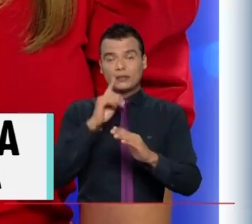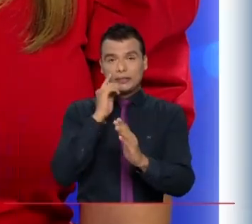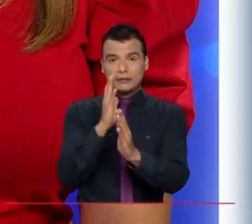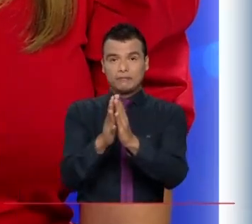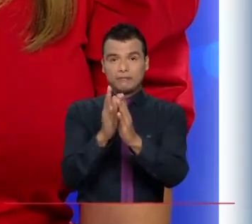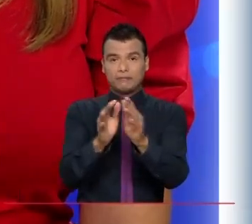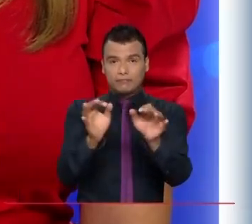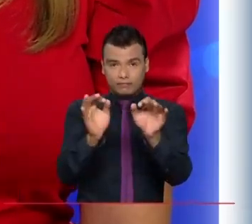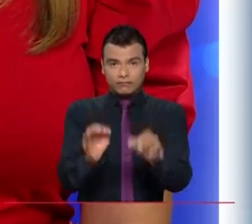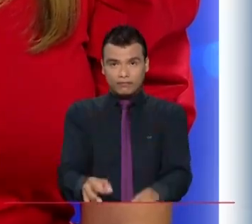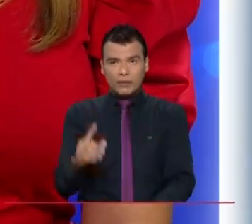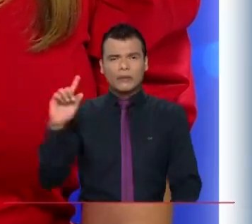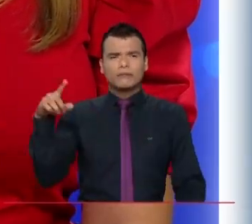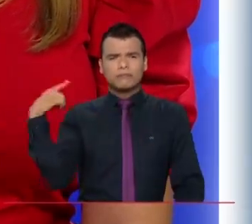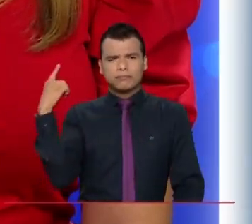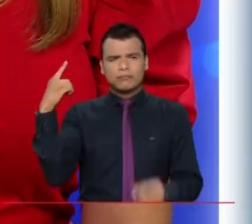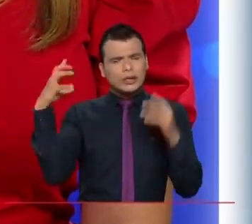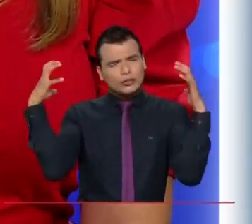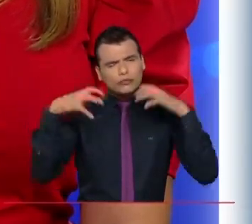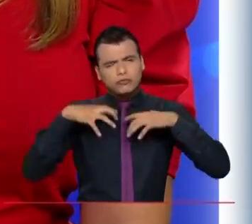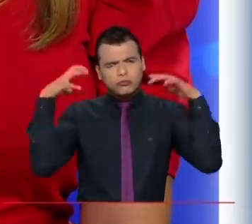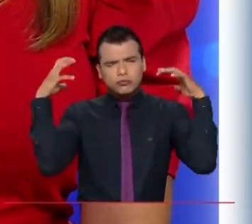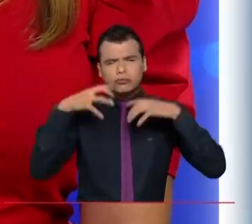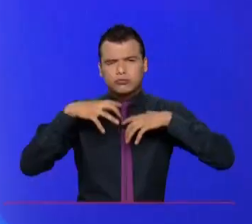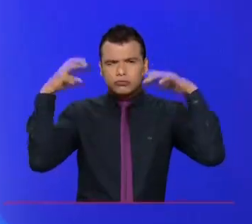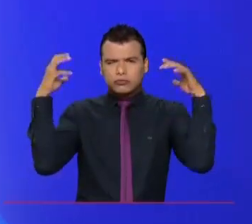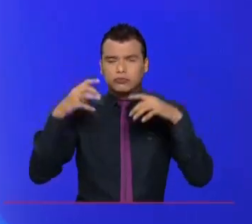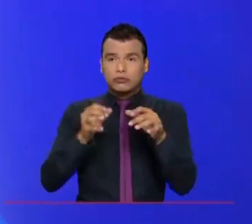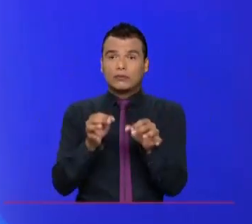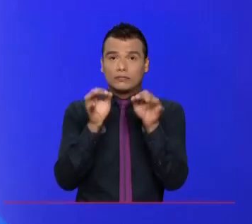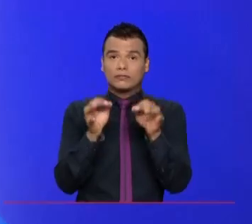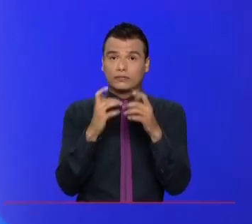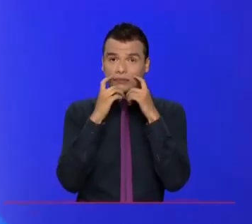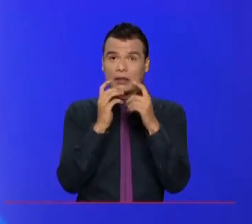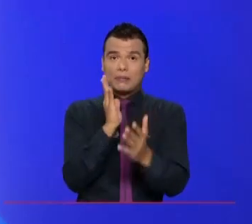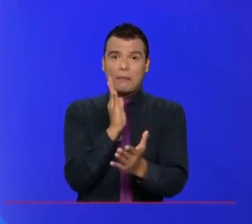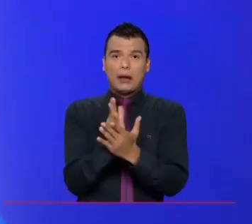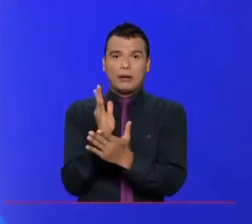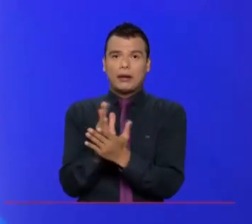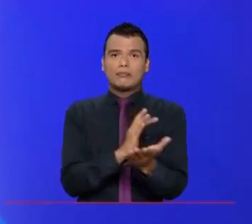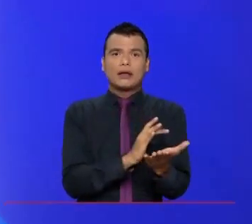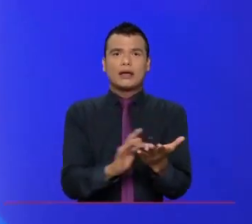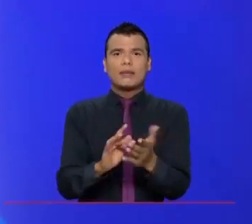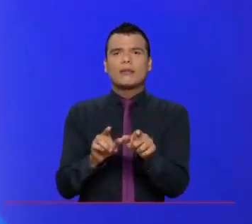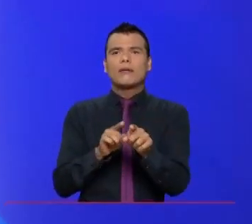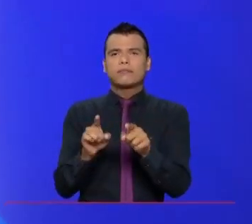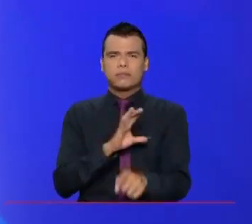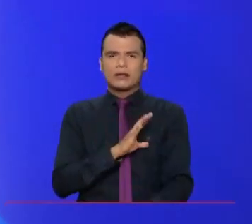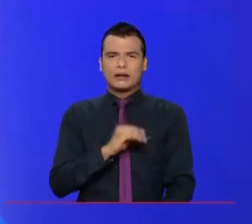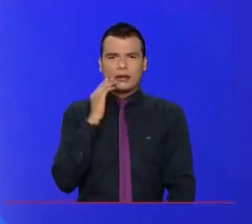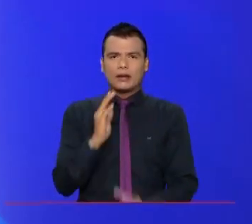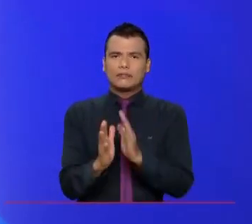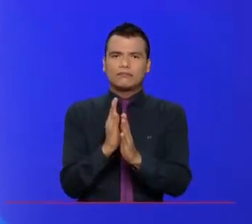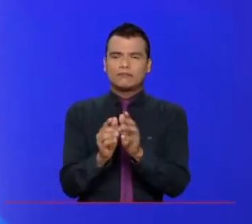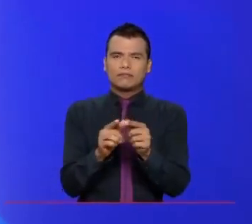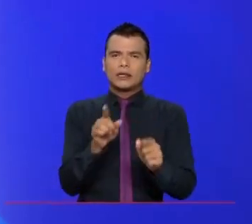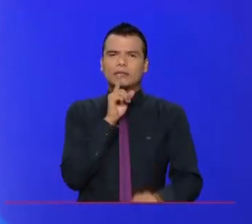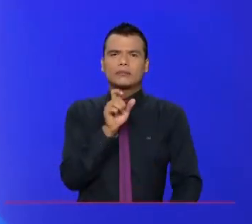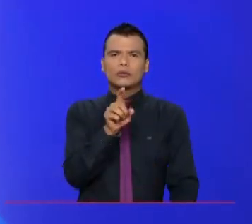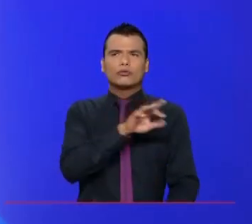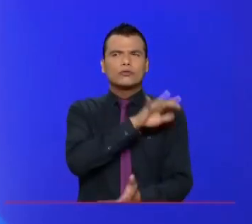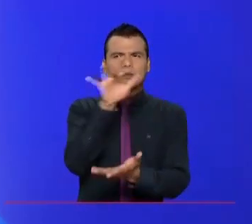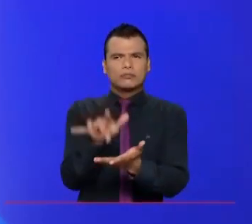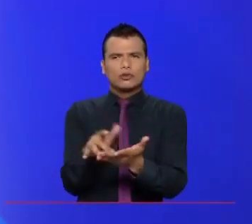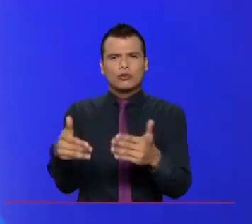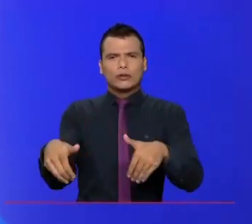y mucha atención. El fuerte aguacero de esta madrugada provocó graves emergencias en la ciudad de Cali. Camila, hola, ya muy buenas tardes. Usted se encuentra